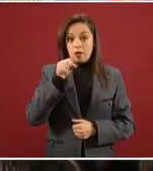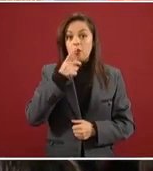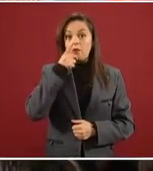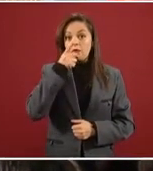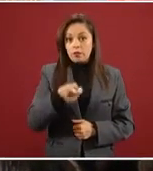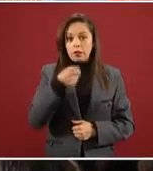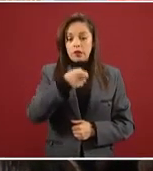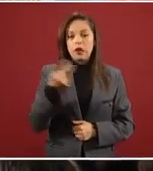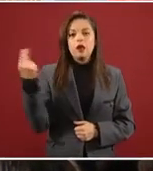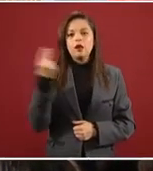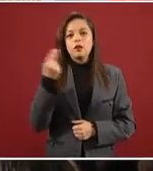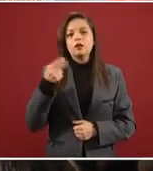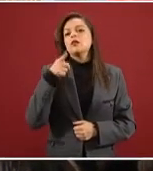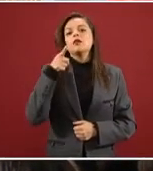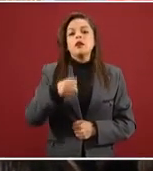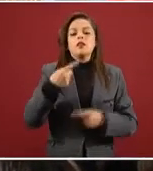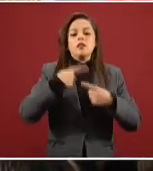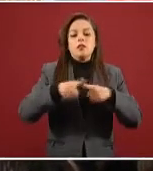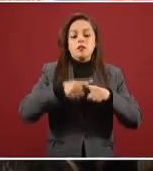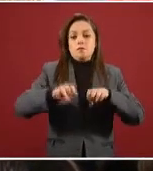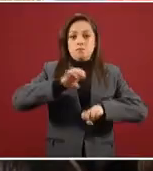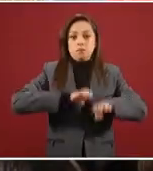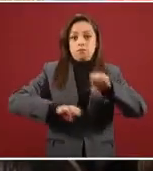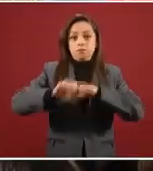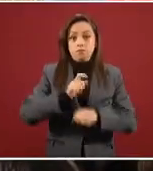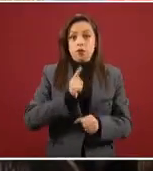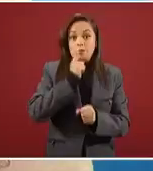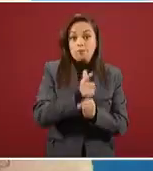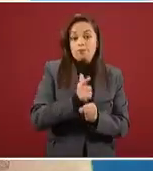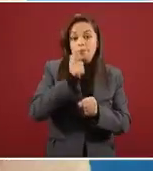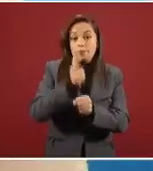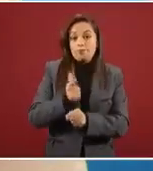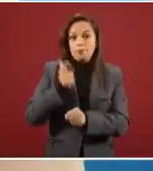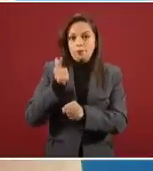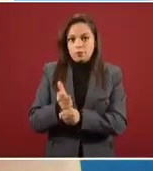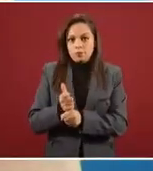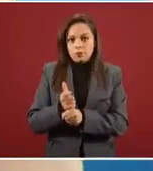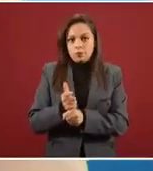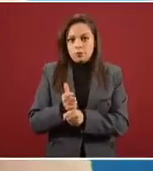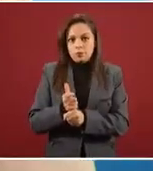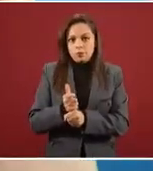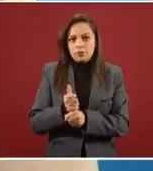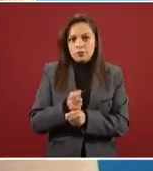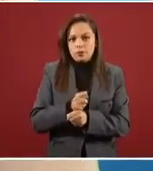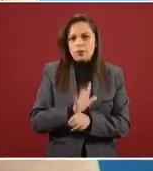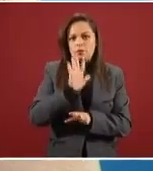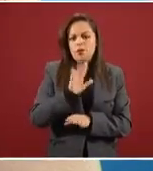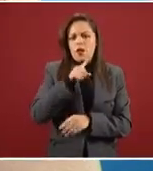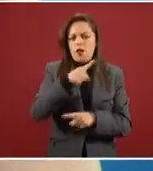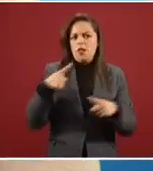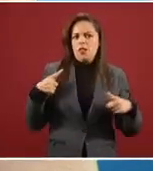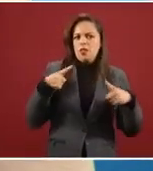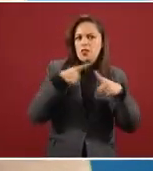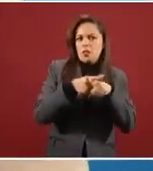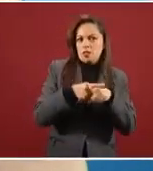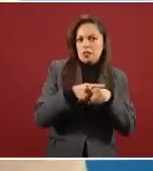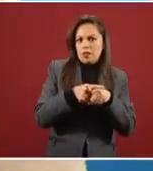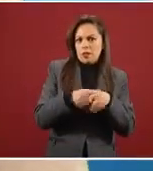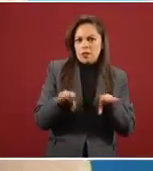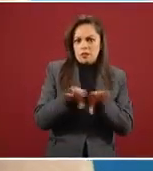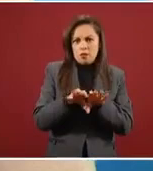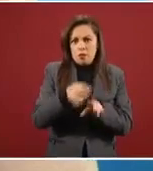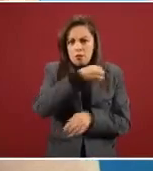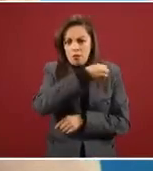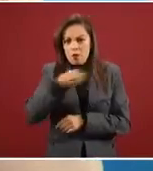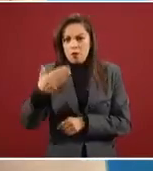sectores, a las empresas donde estamos identificando este tipo de movimientos irregulares. Les pedimos a